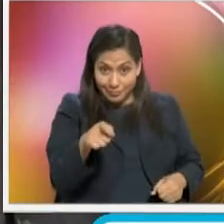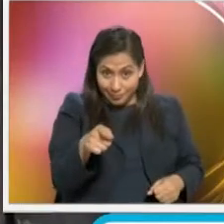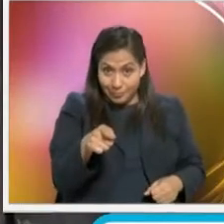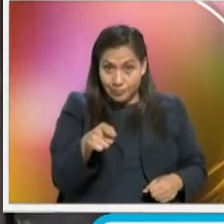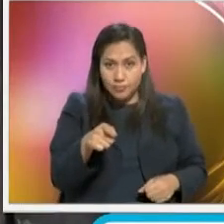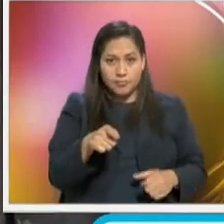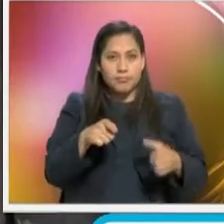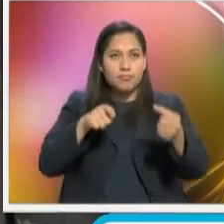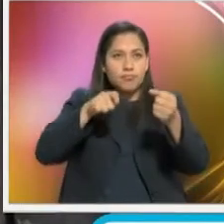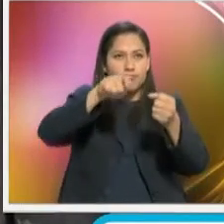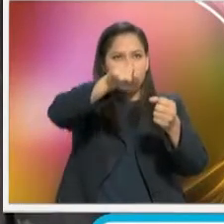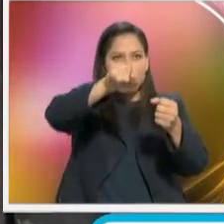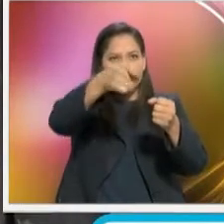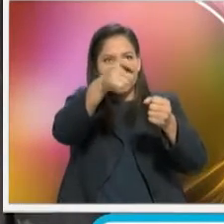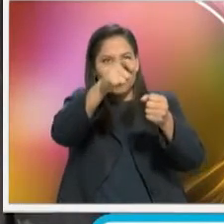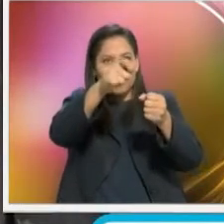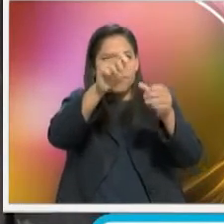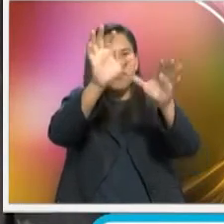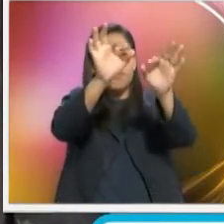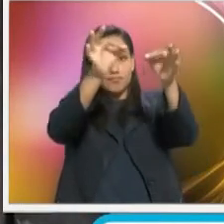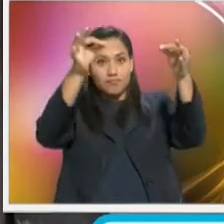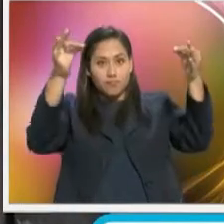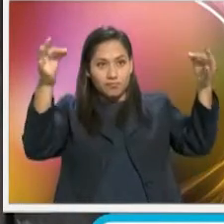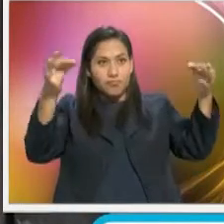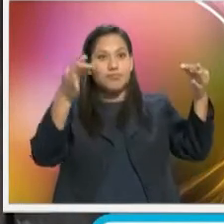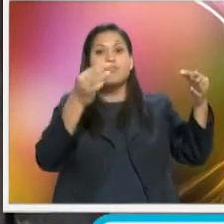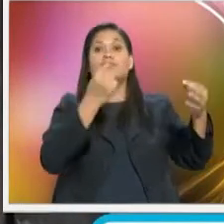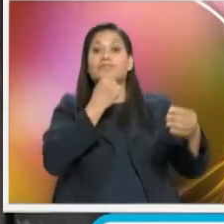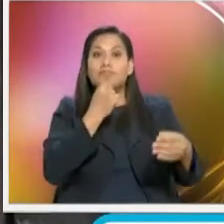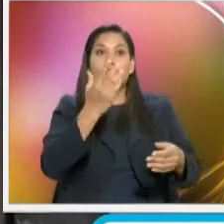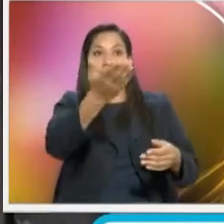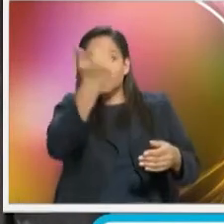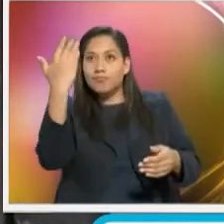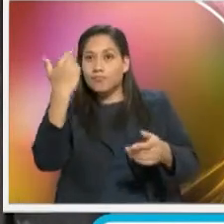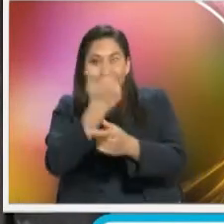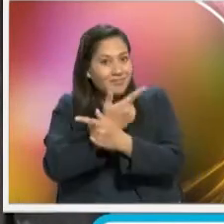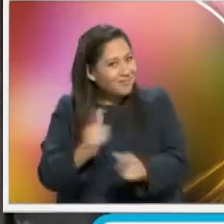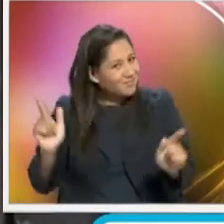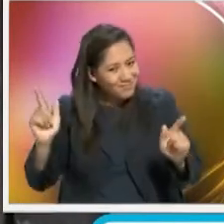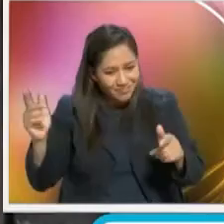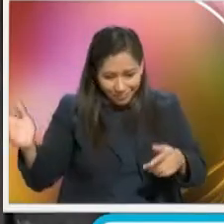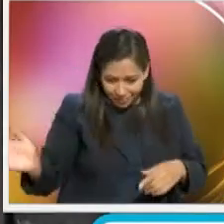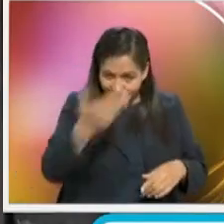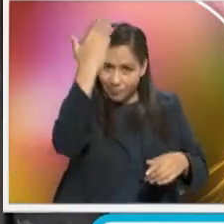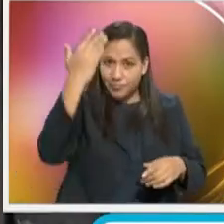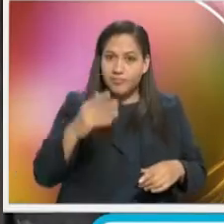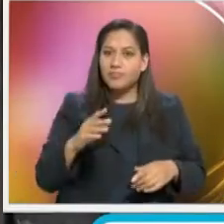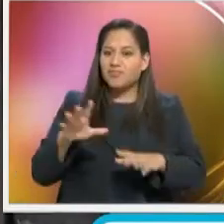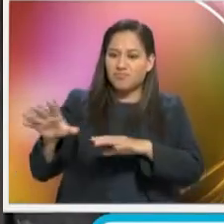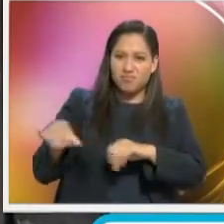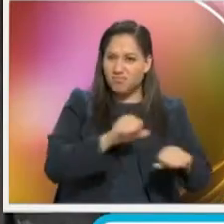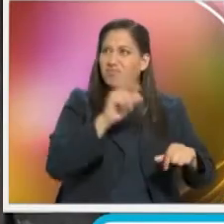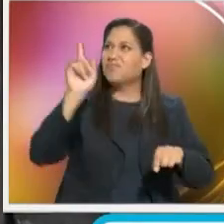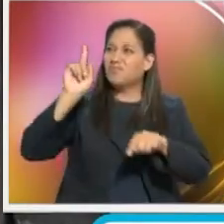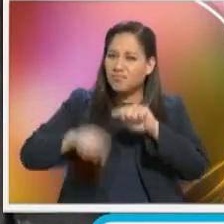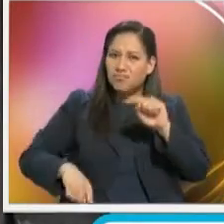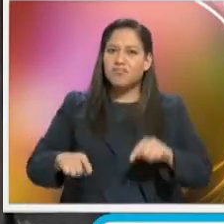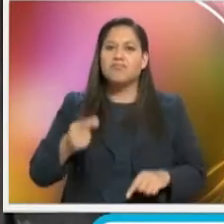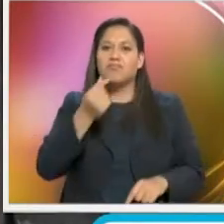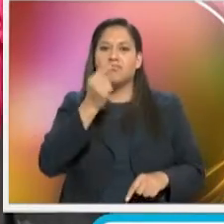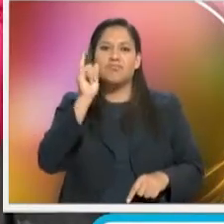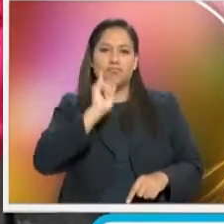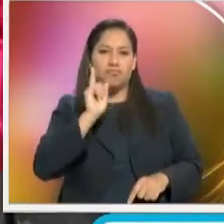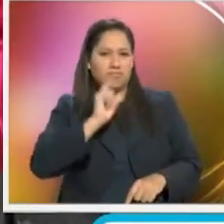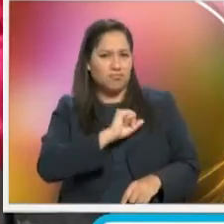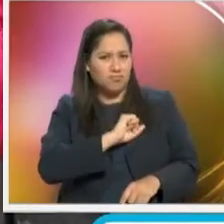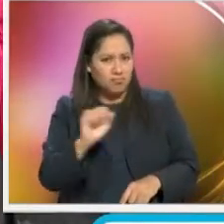vas a poder abrir la cerradura de esa jaula. Libera a los niños, quítaselos de las garras de